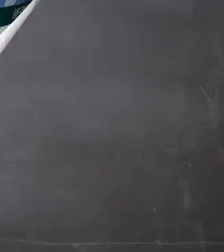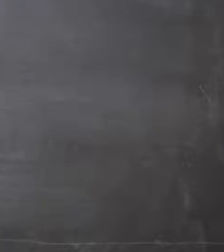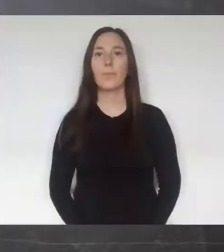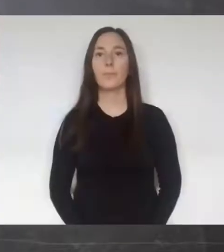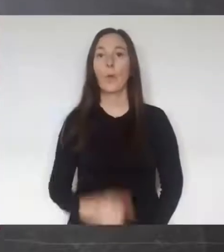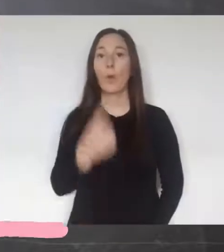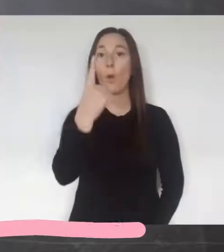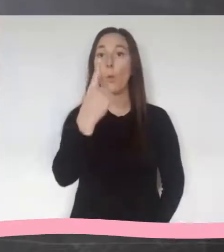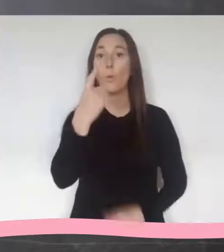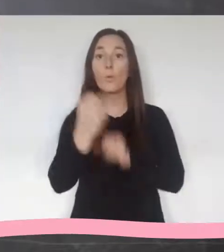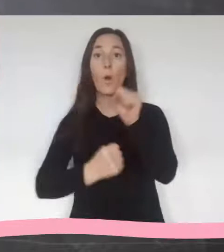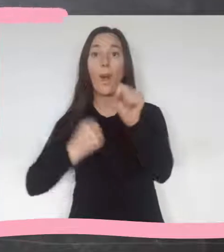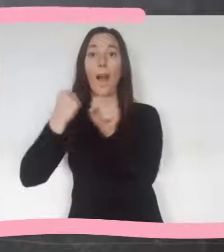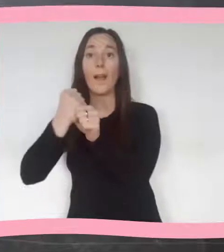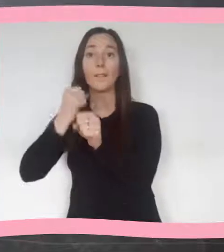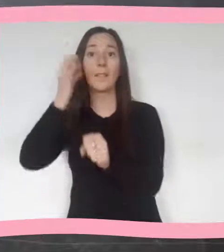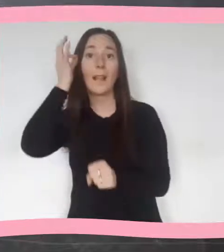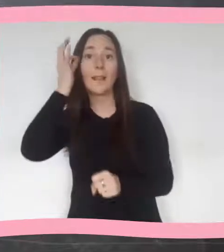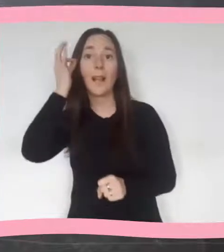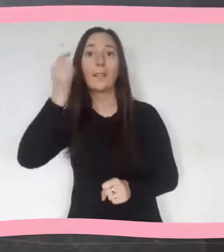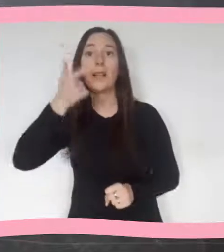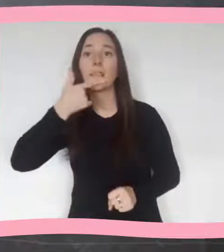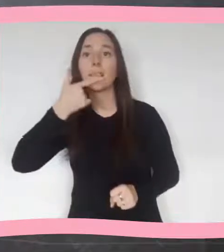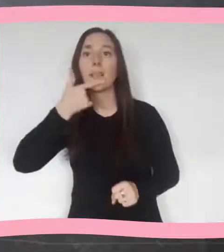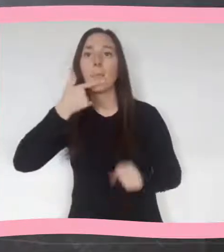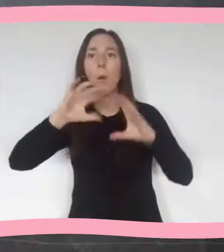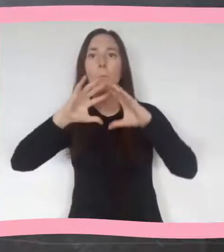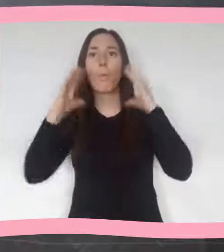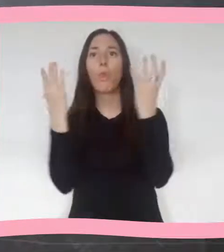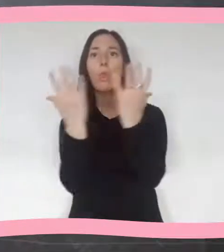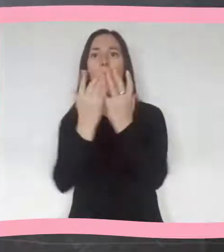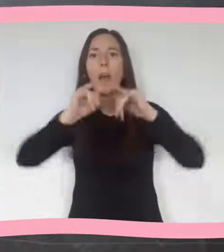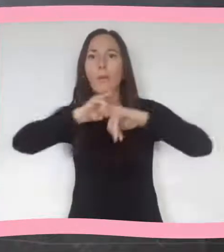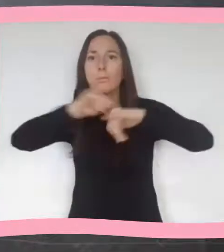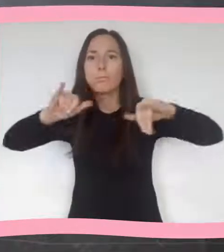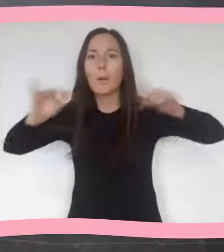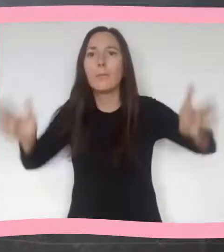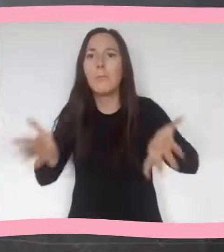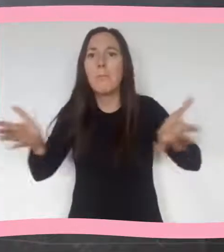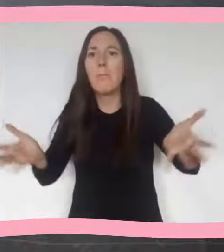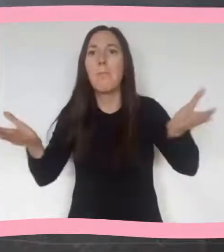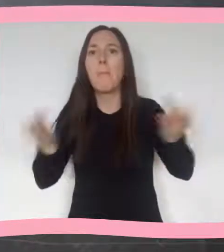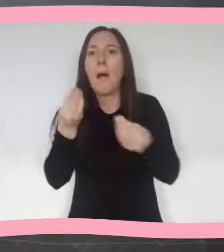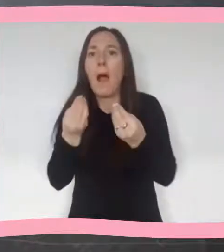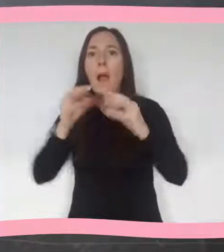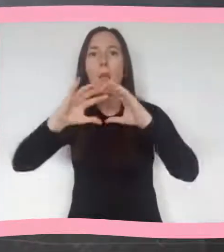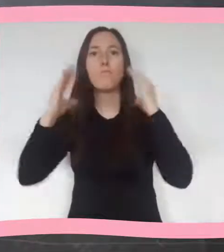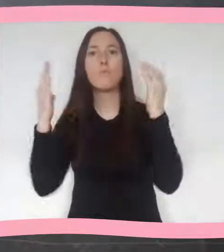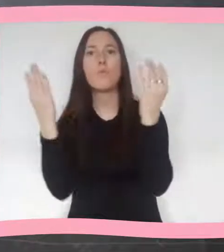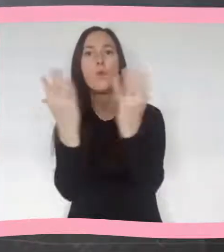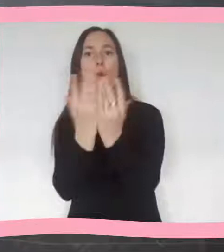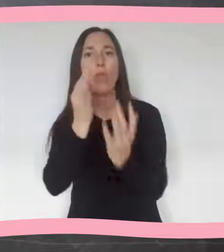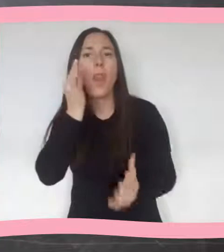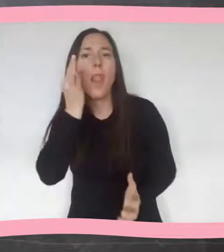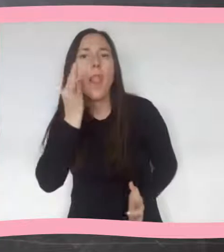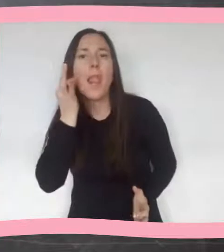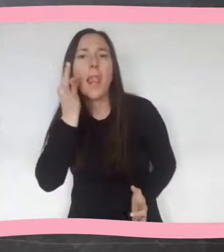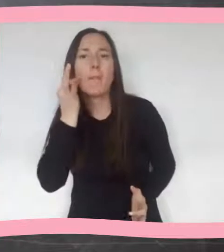Del 1 al 30 de septiembre, campaña mundial a limpiar el mundo.